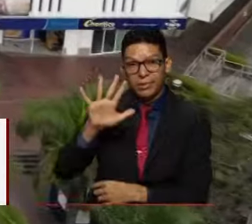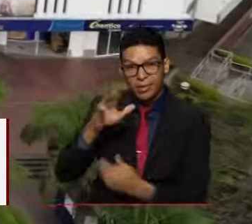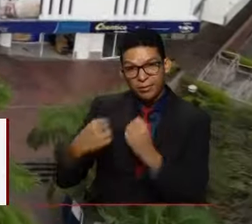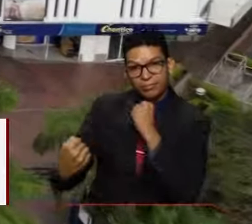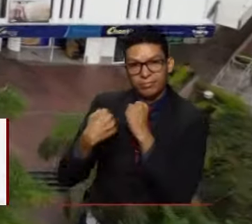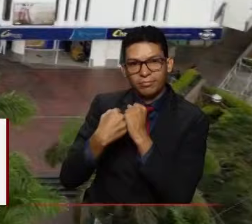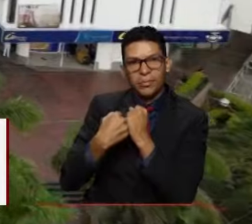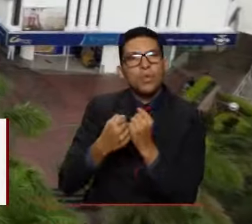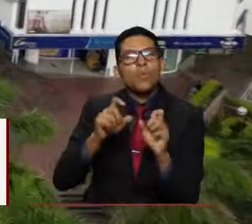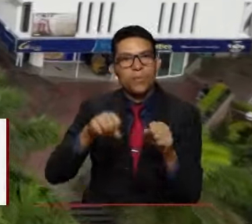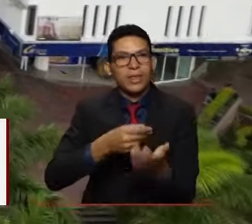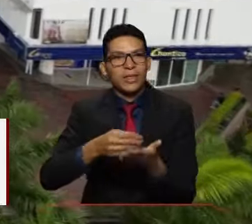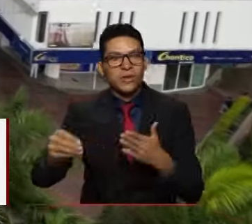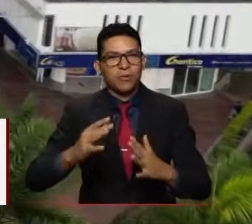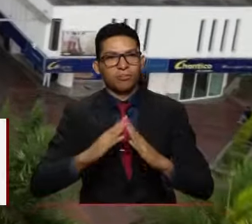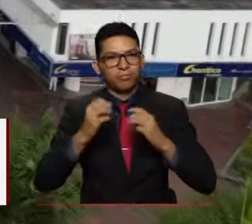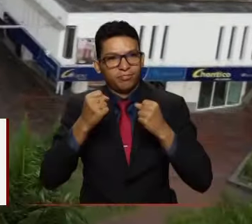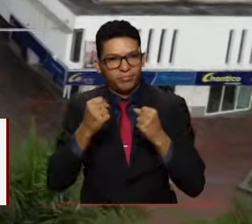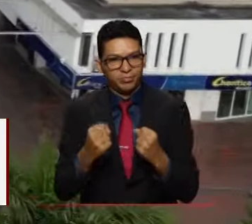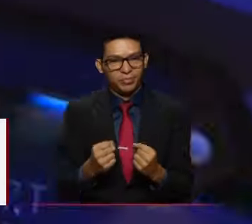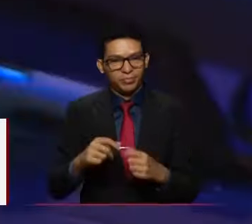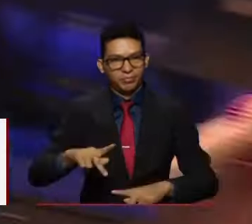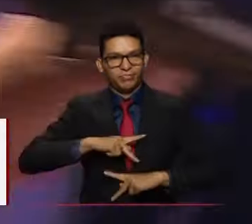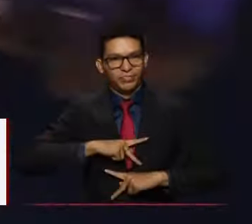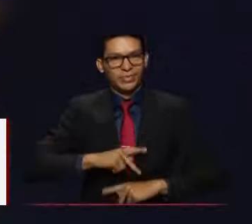meta es adquirir la sede propia para Telepacífico.